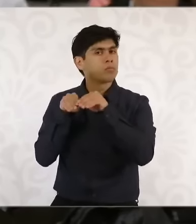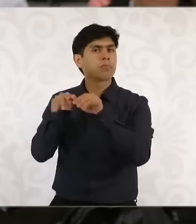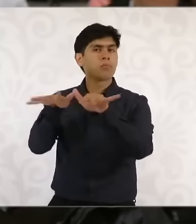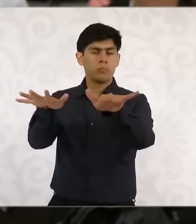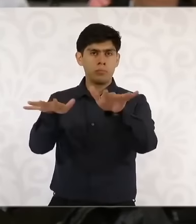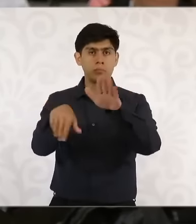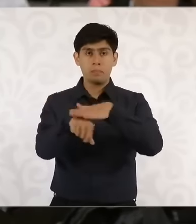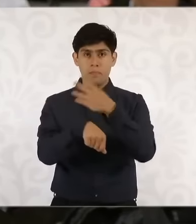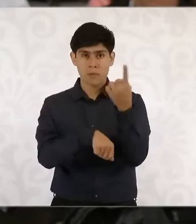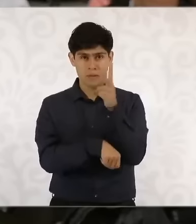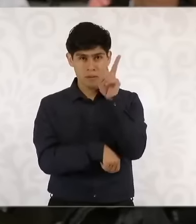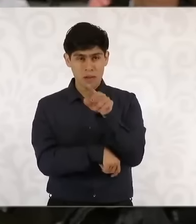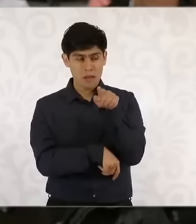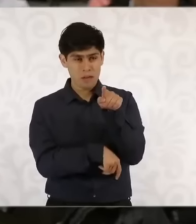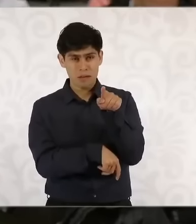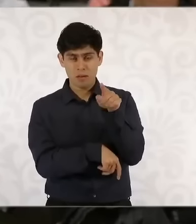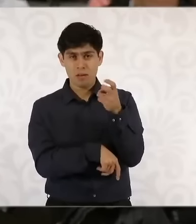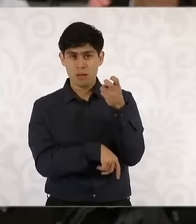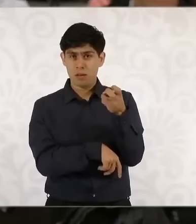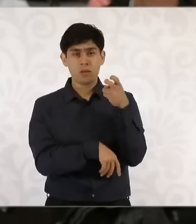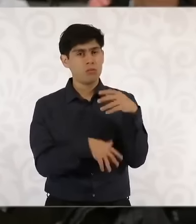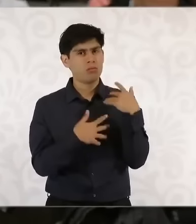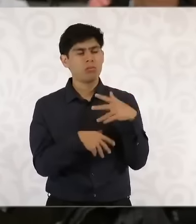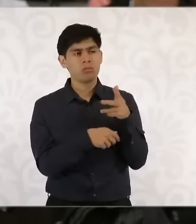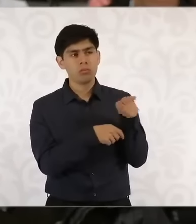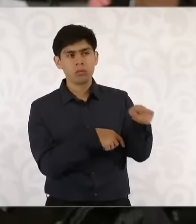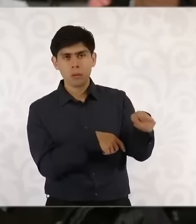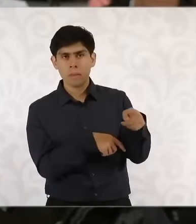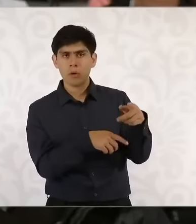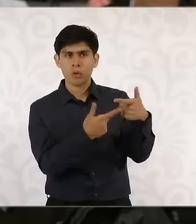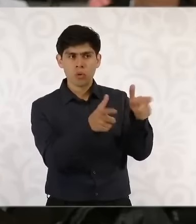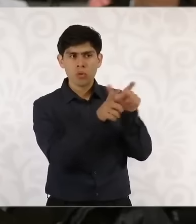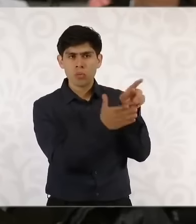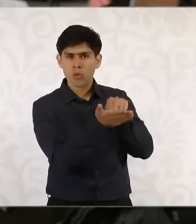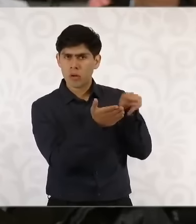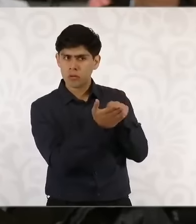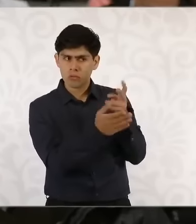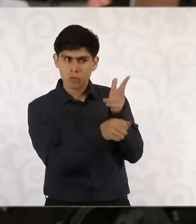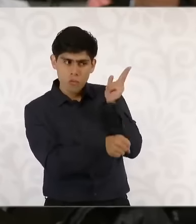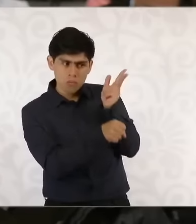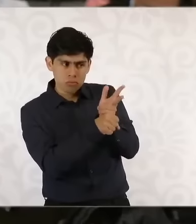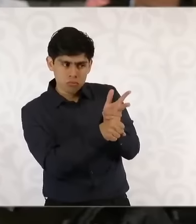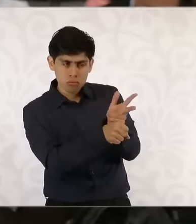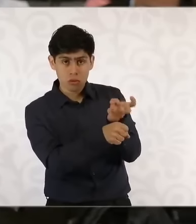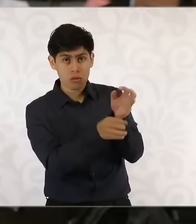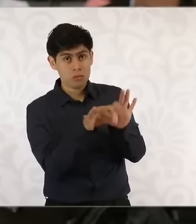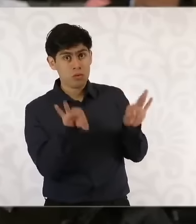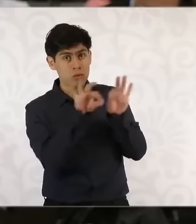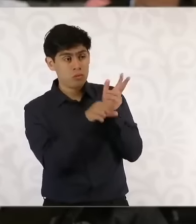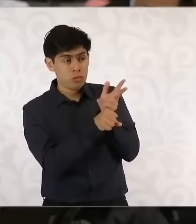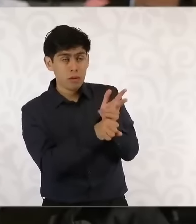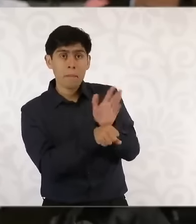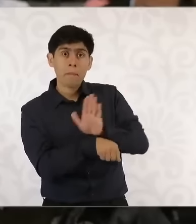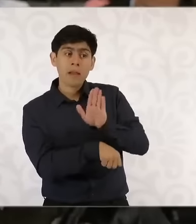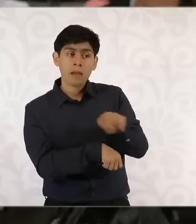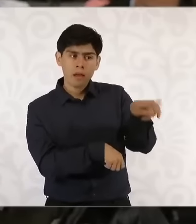pareció muy importante documentar que estas personas parecía que estaban